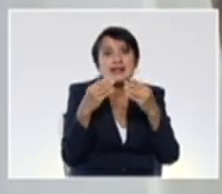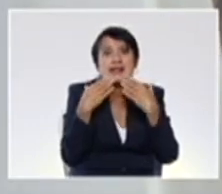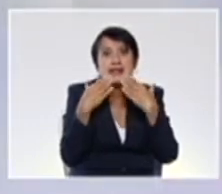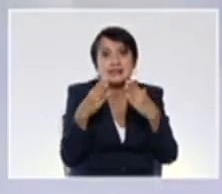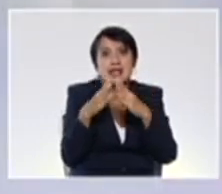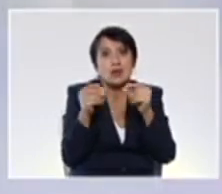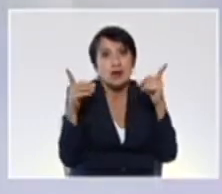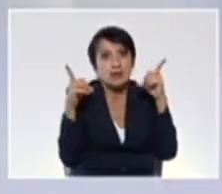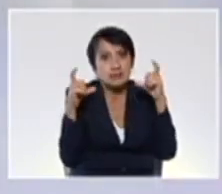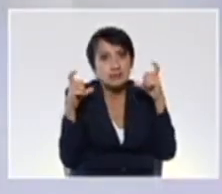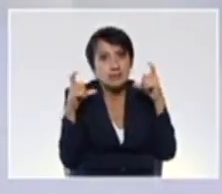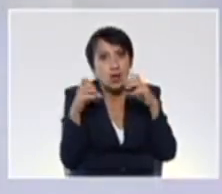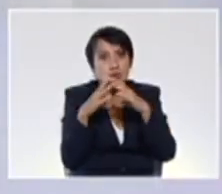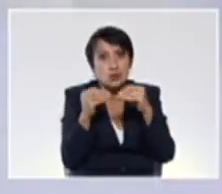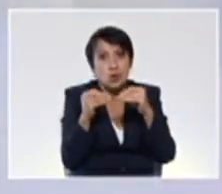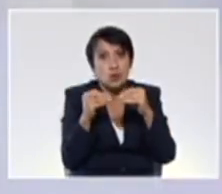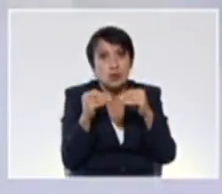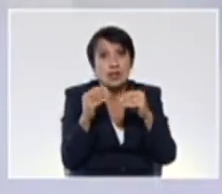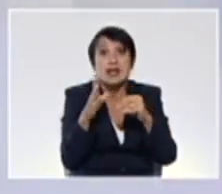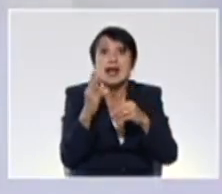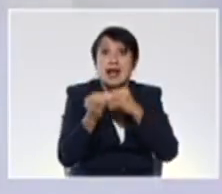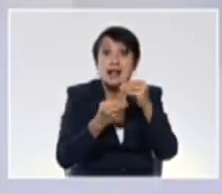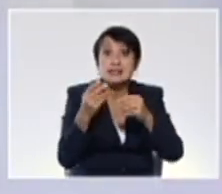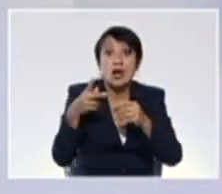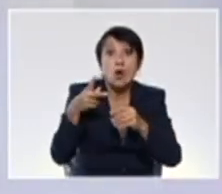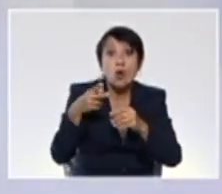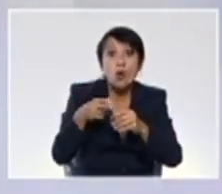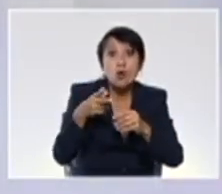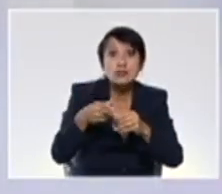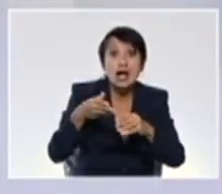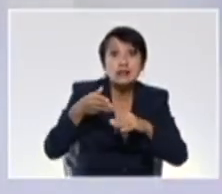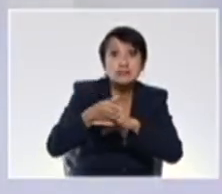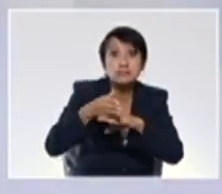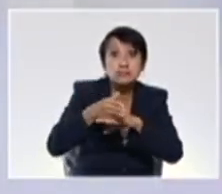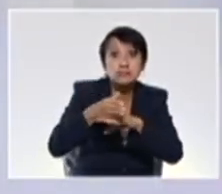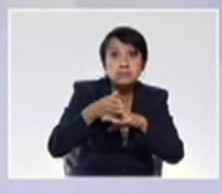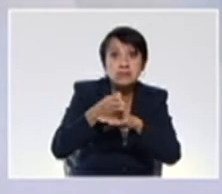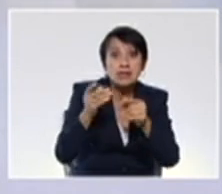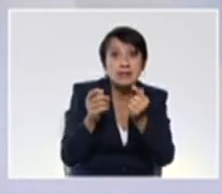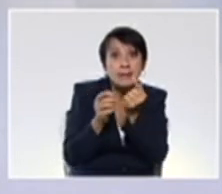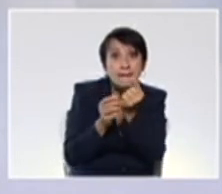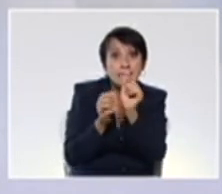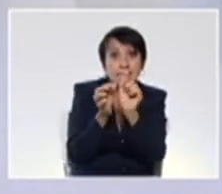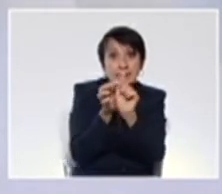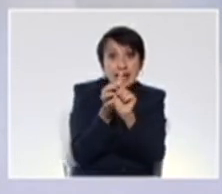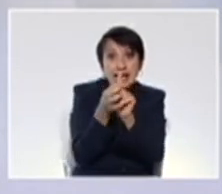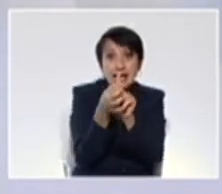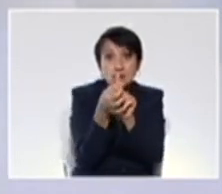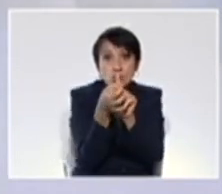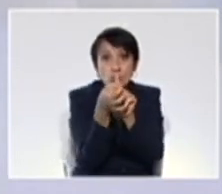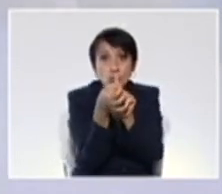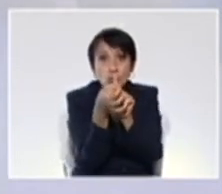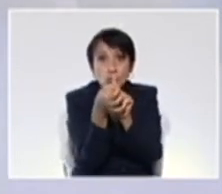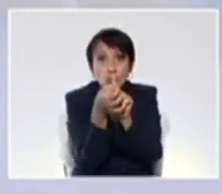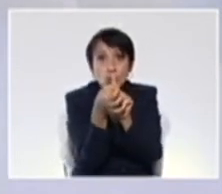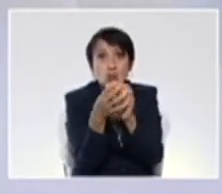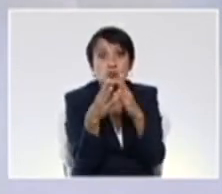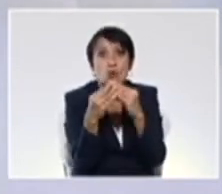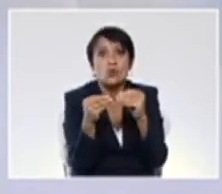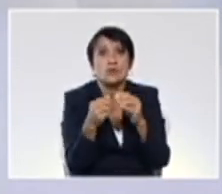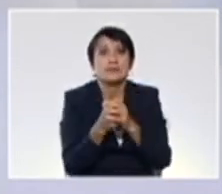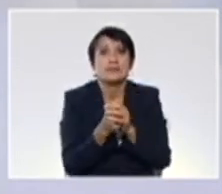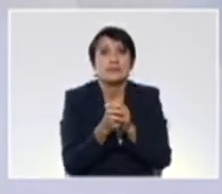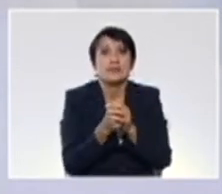Entonces, ¿qué es lo que vamos a hacer? Todo lo que vamos a cortar no debe pasar de ese tamaño para nosotros poder utilizarlo. Vamos entonces